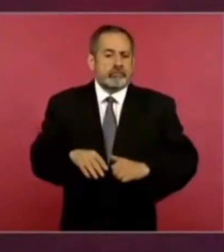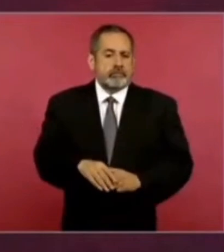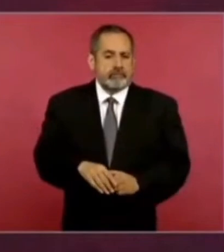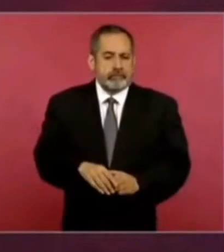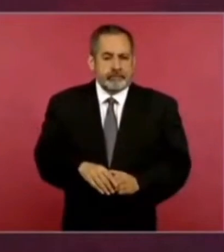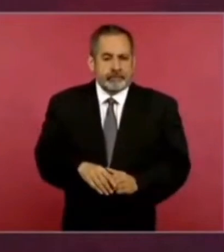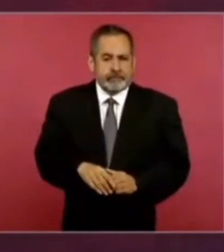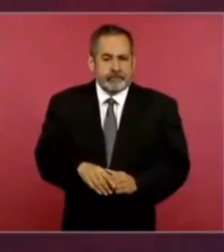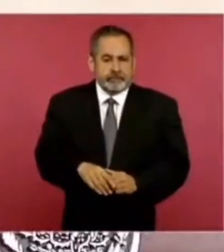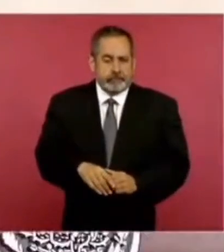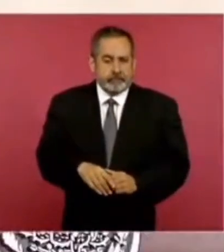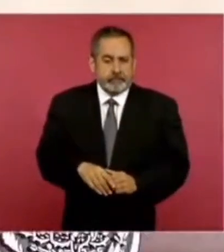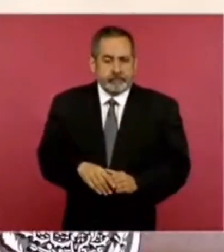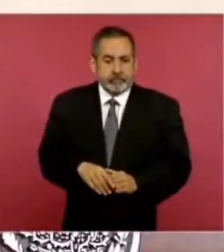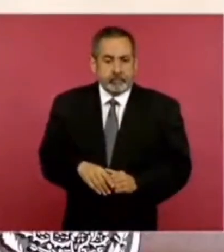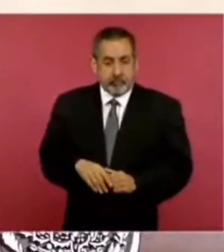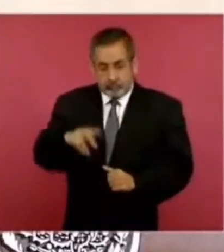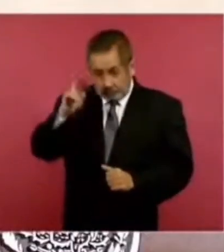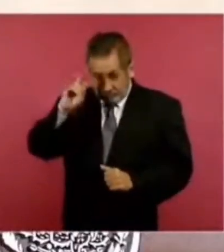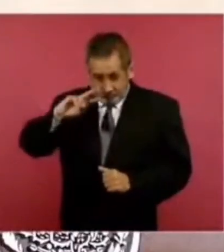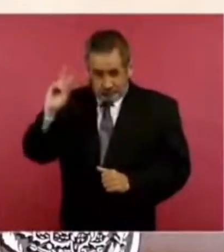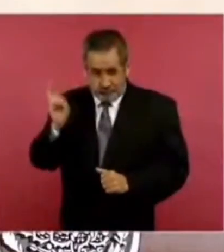eran operados por extranjeros,